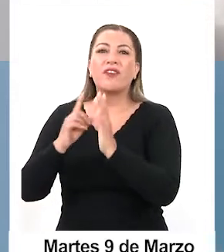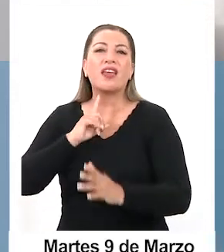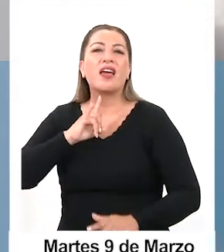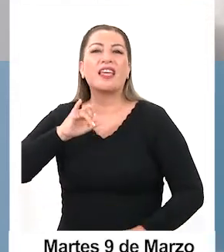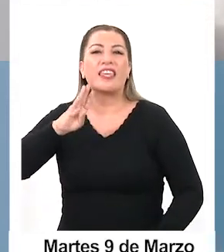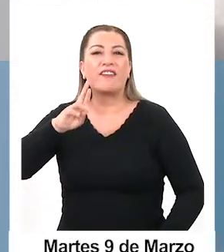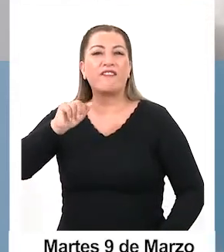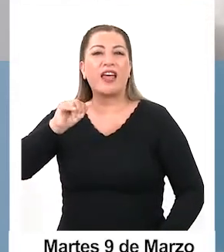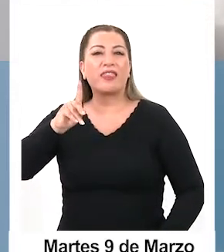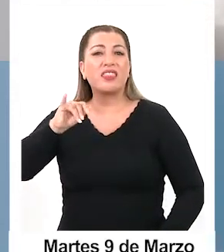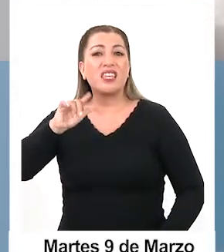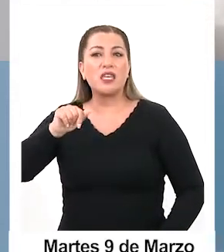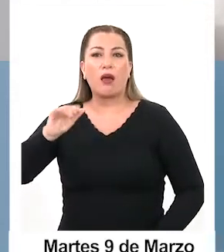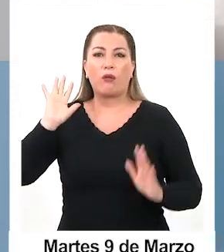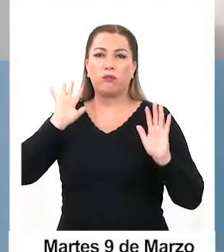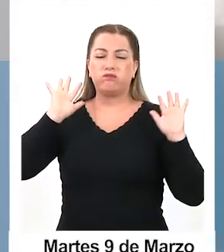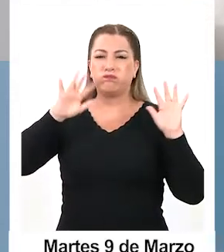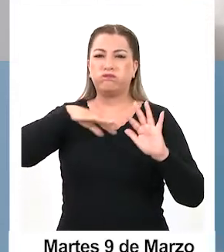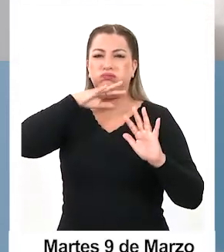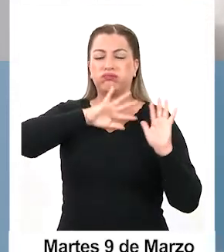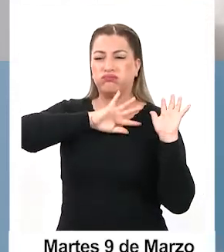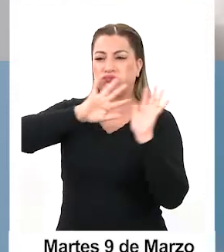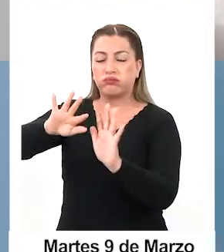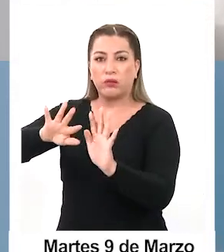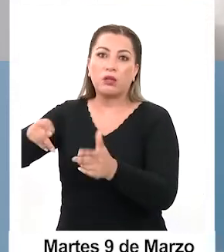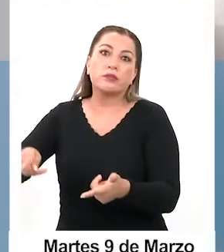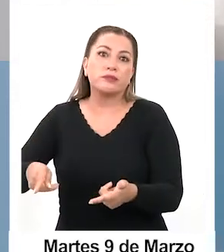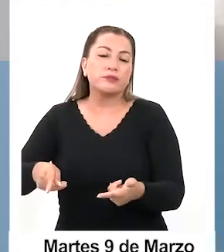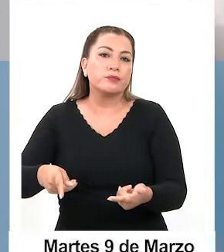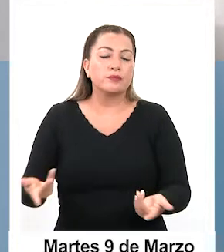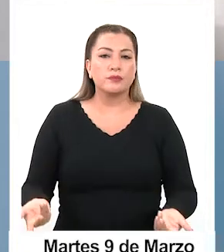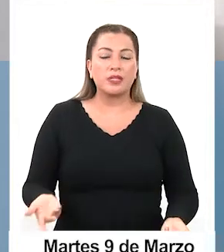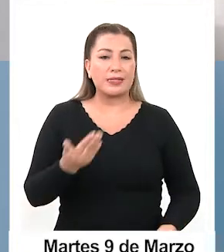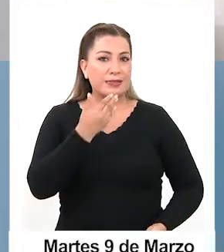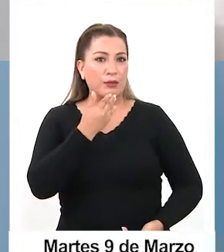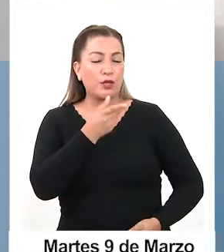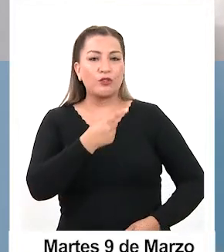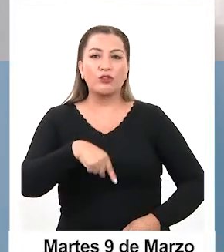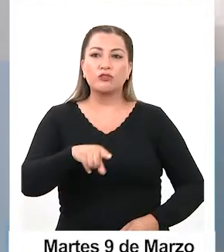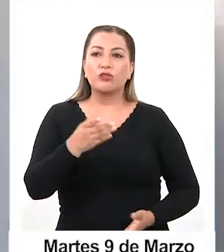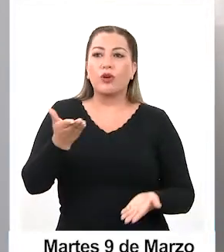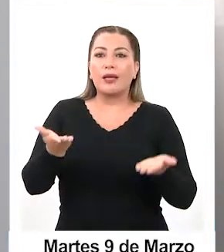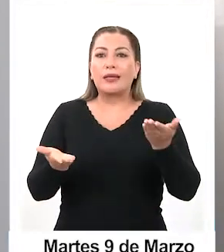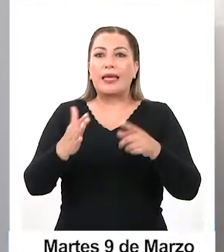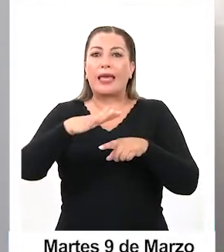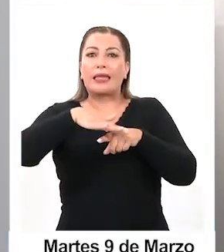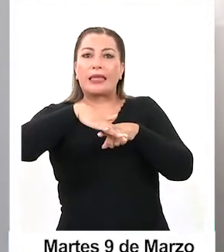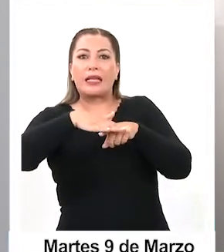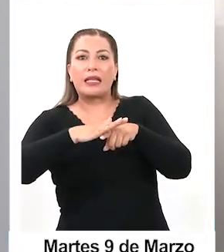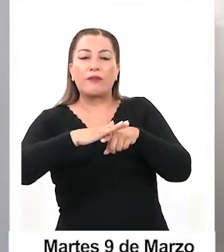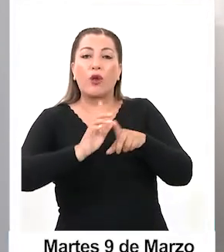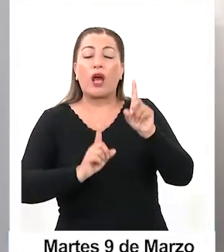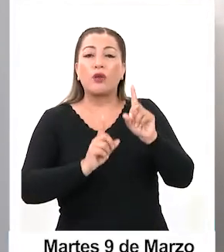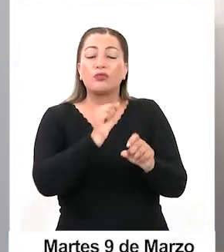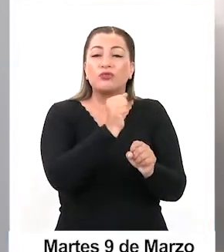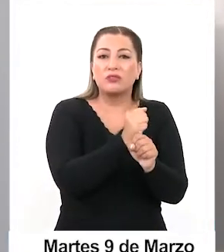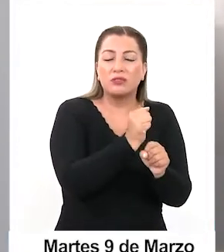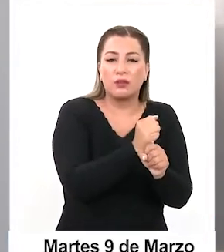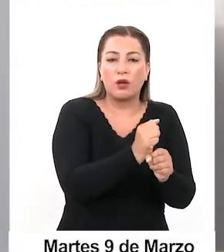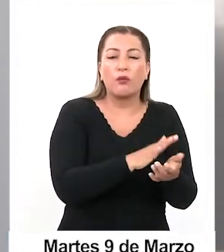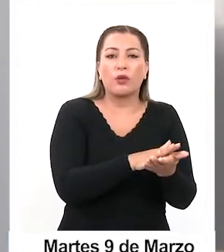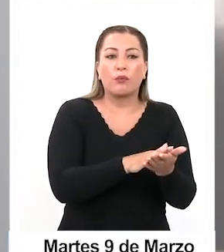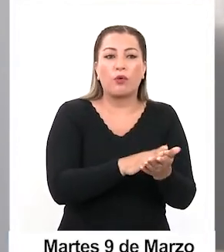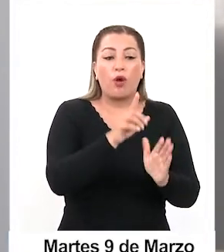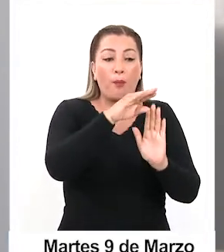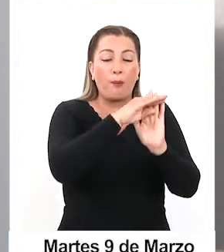poner un ejemplo. Pero de esa perspectiva obviamente también teníamos que ir equilibrando aquellas acciones que tenían que ver con